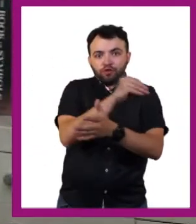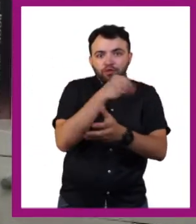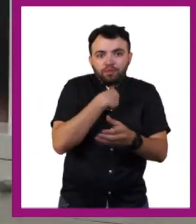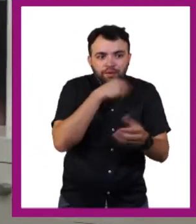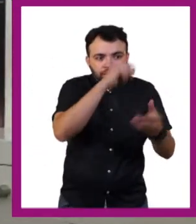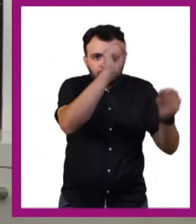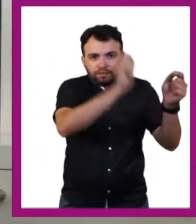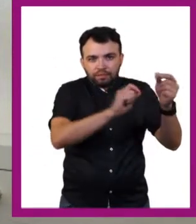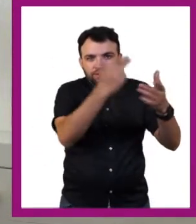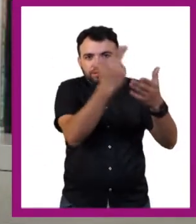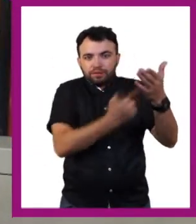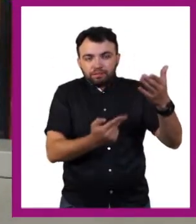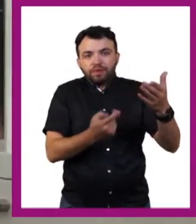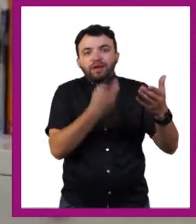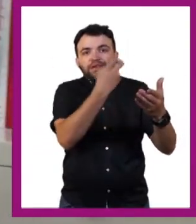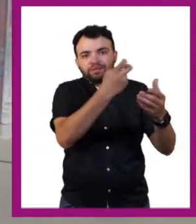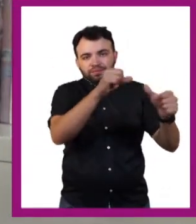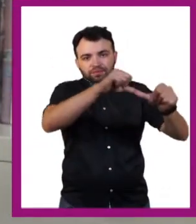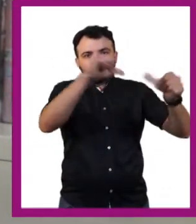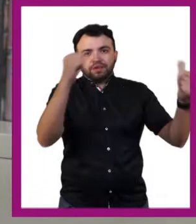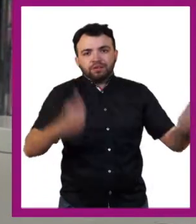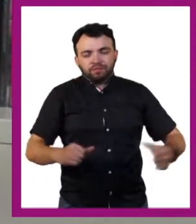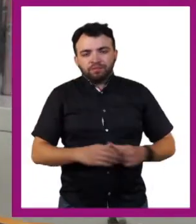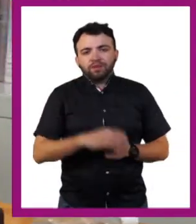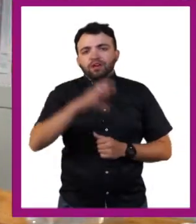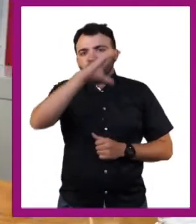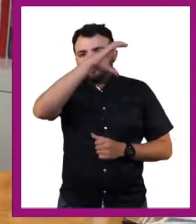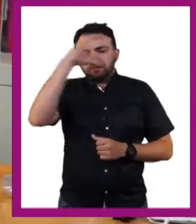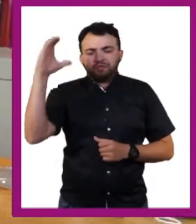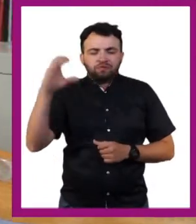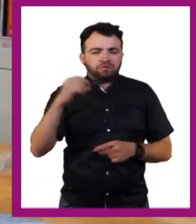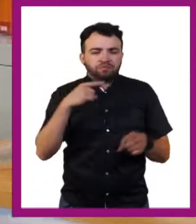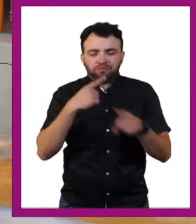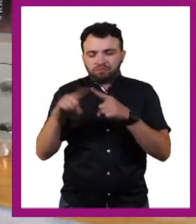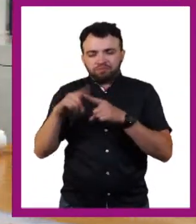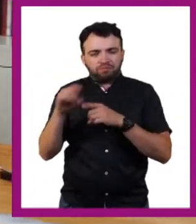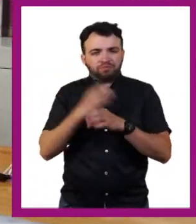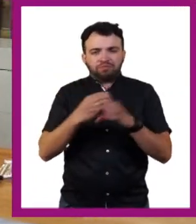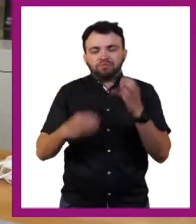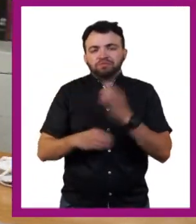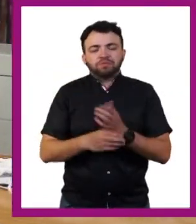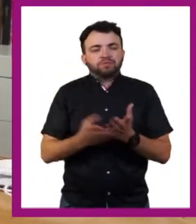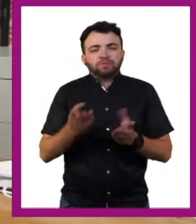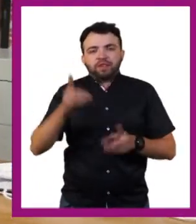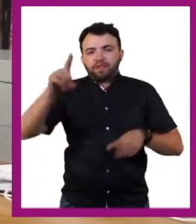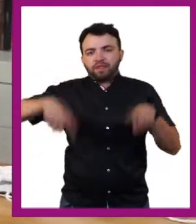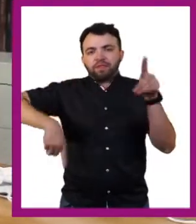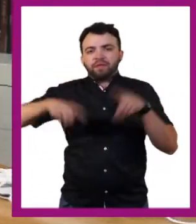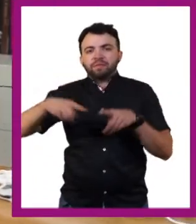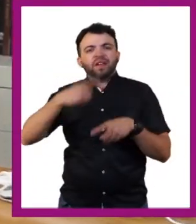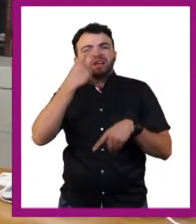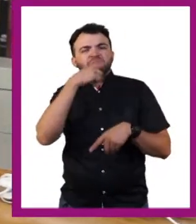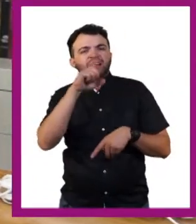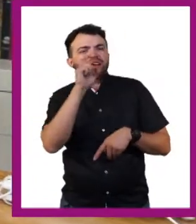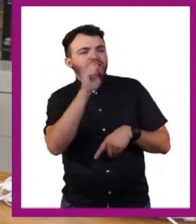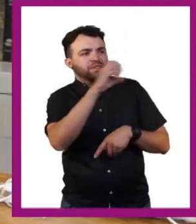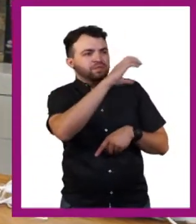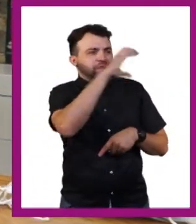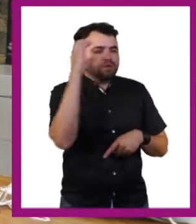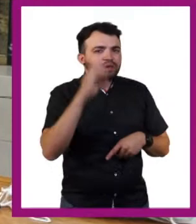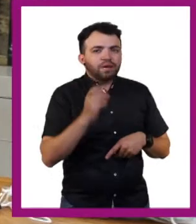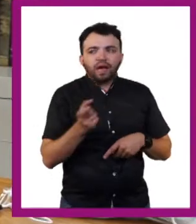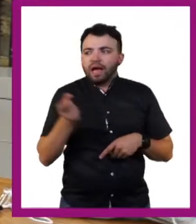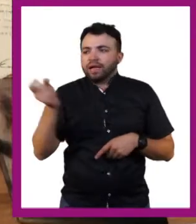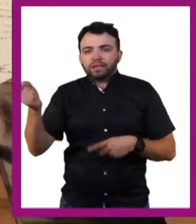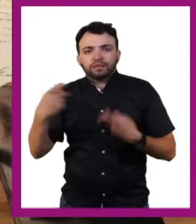puede ser ambas cosas, depende de para qué fue hecha, por quién fue hecha, no sé, depende de la